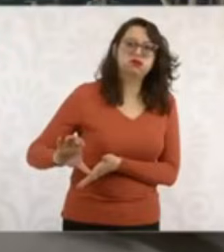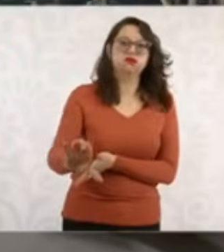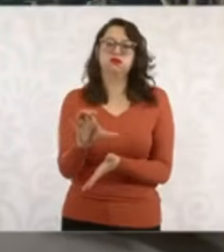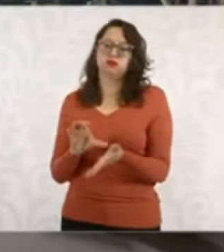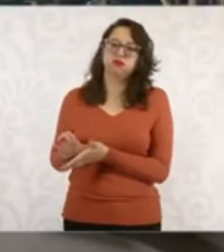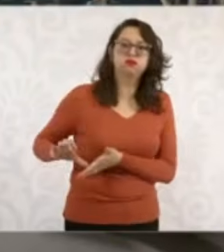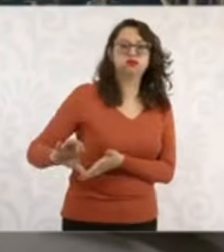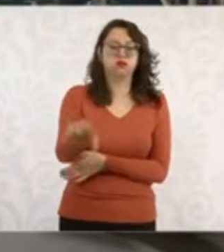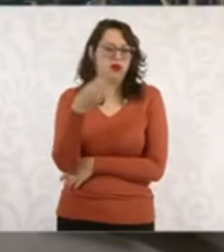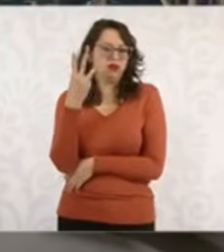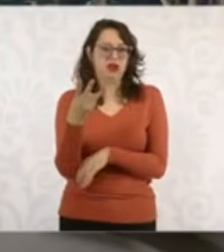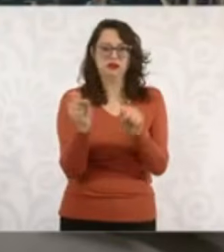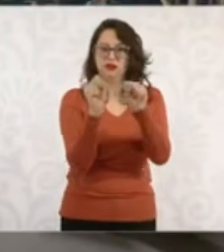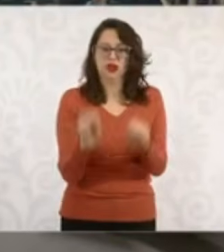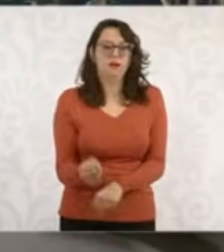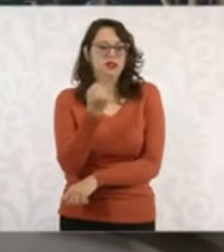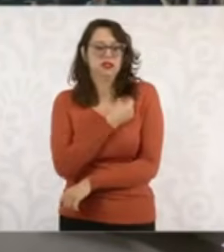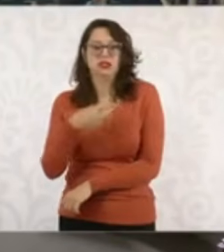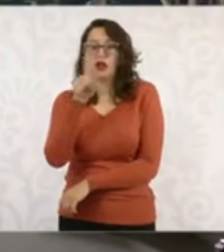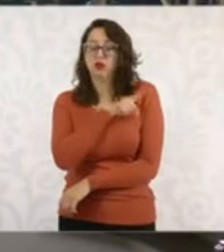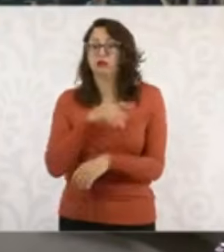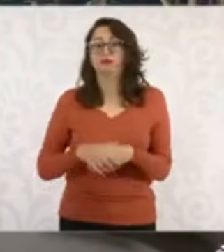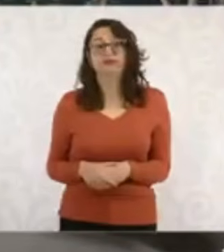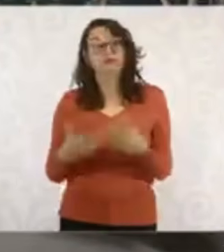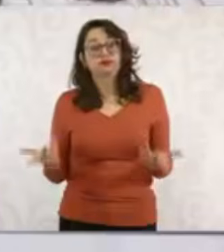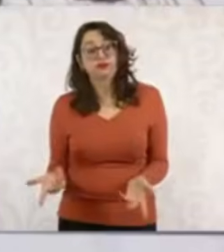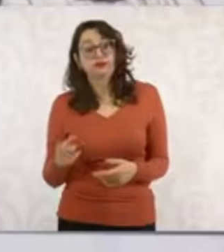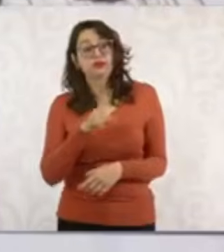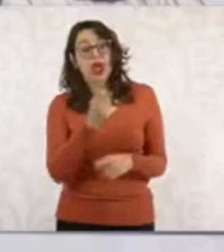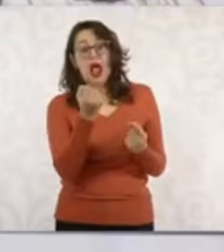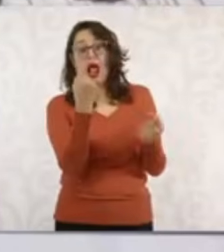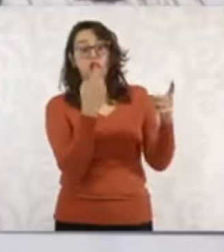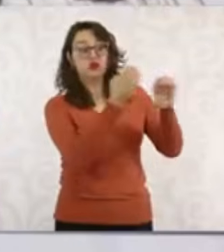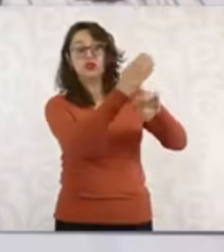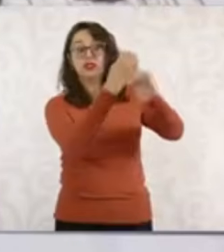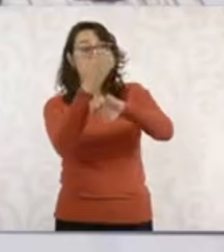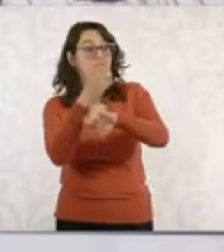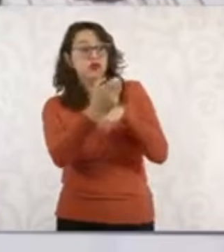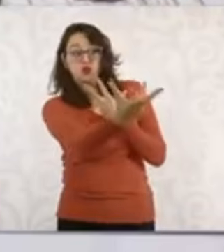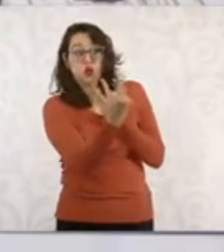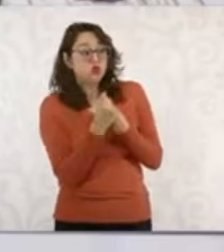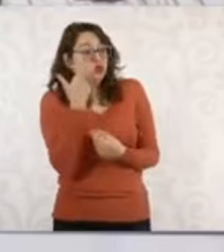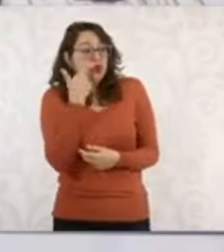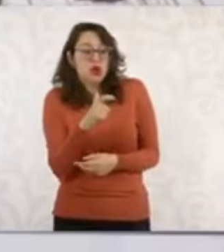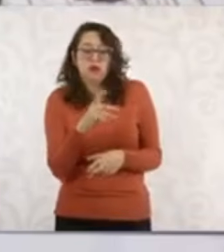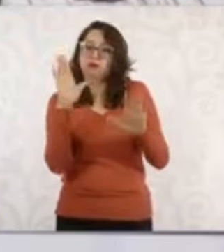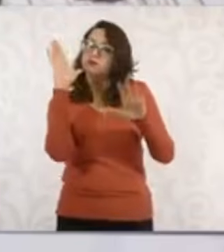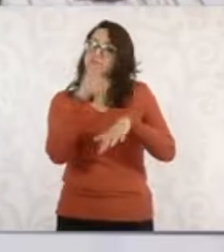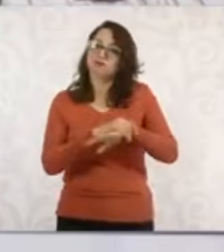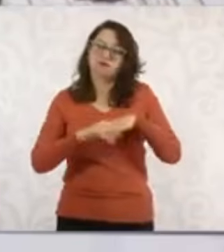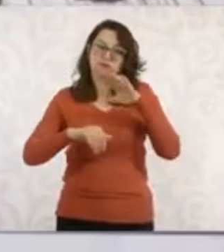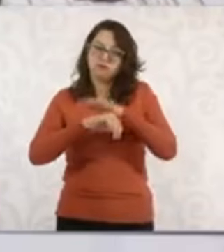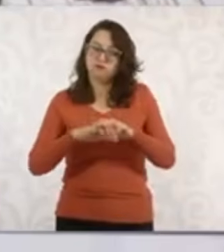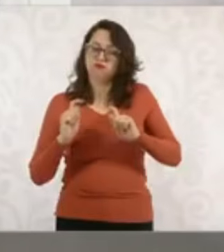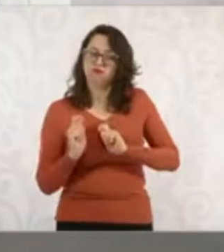Bienestar y en el ISSSTE. Y a los estados que no están en el IMSS Bienestar, pues les corresponde a ellos el mejoramiento